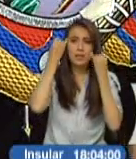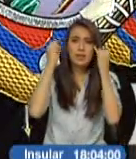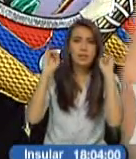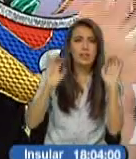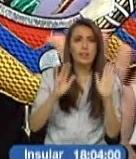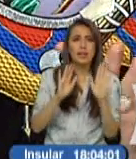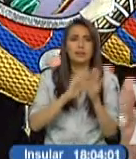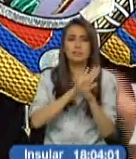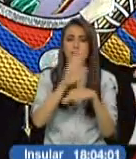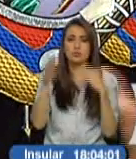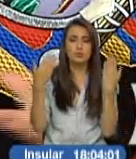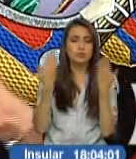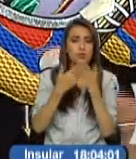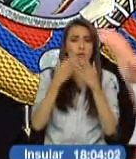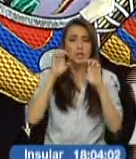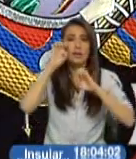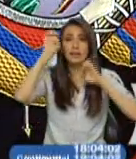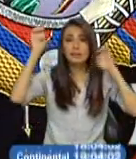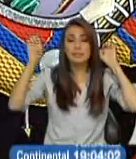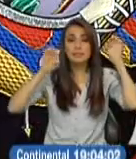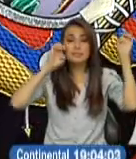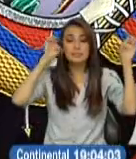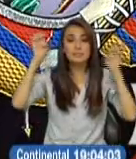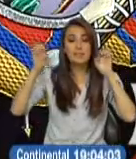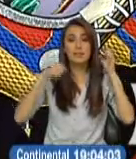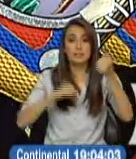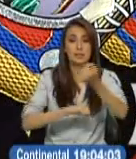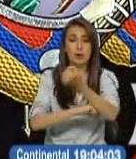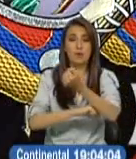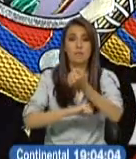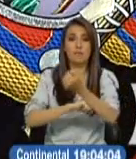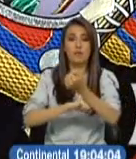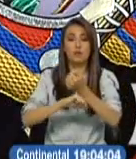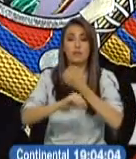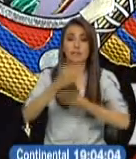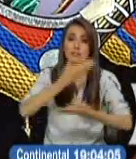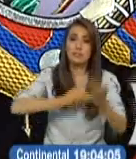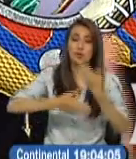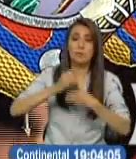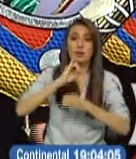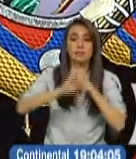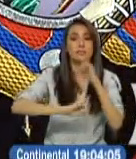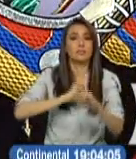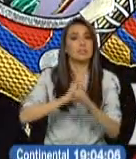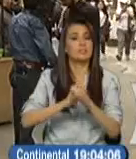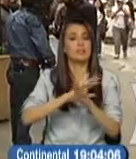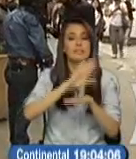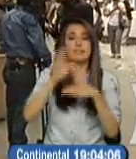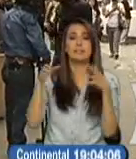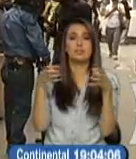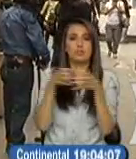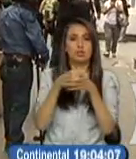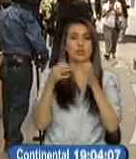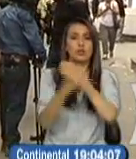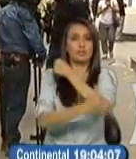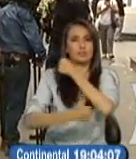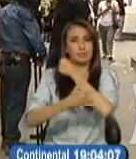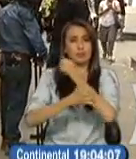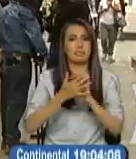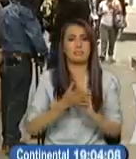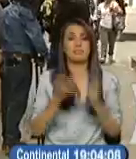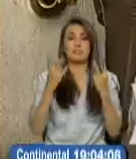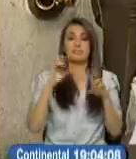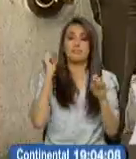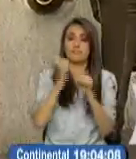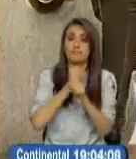independiente, mecanismos para fortalecer, como decía, la cooperación internacional entre los países. Y resaltó el trabajo realizado